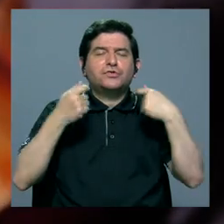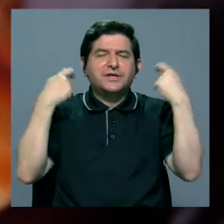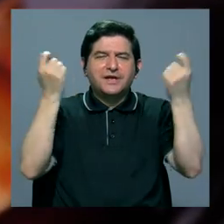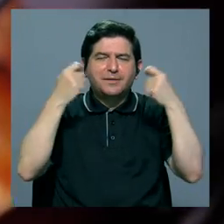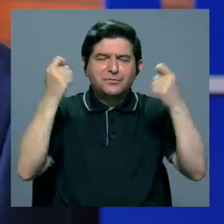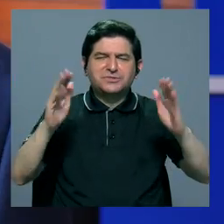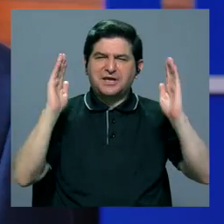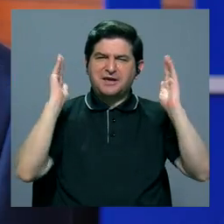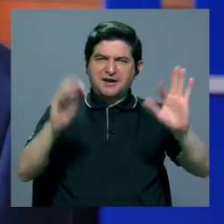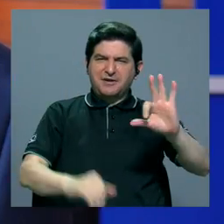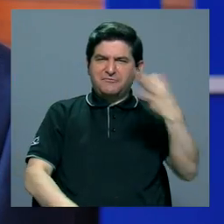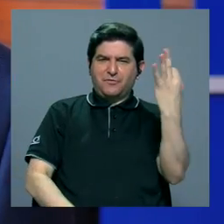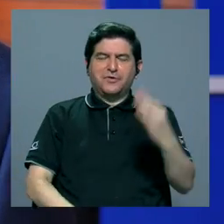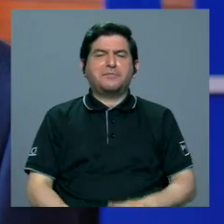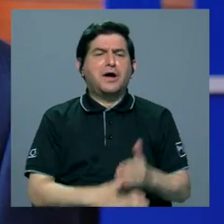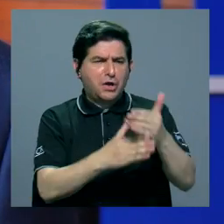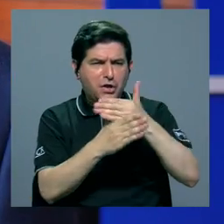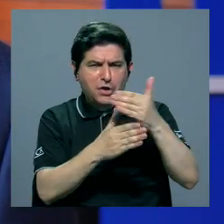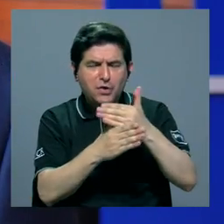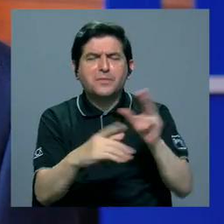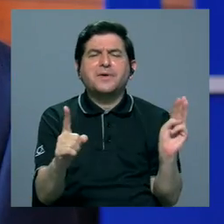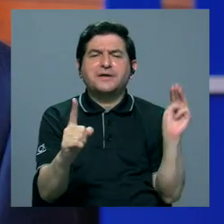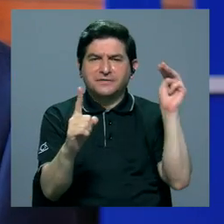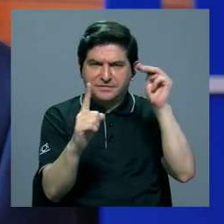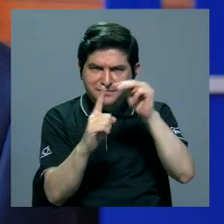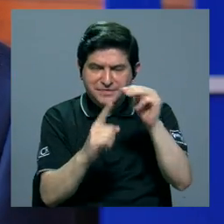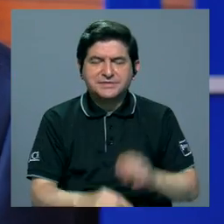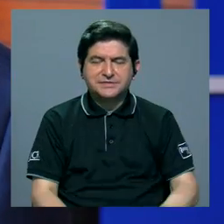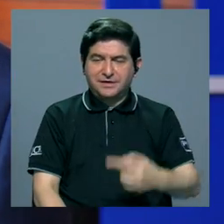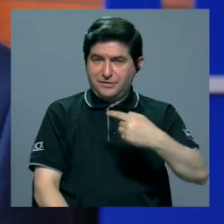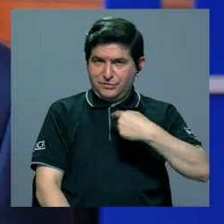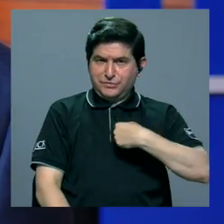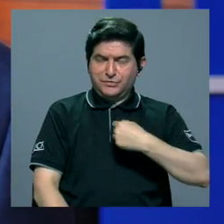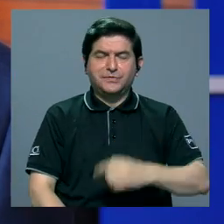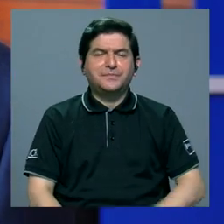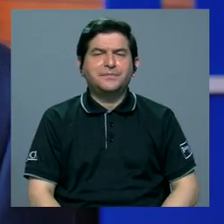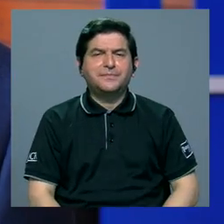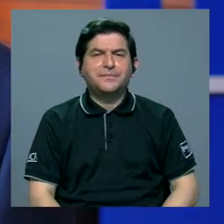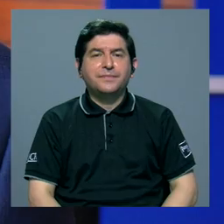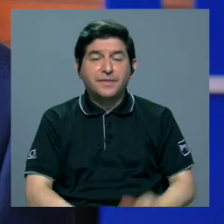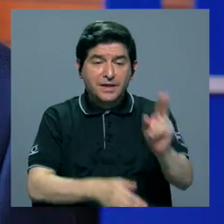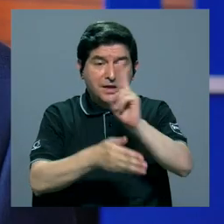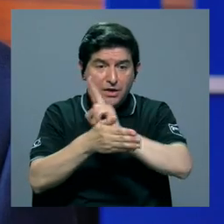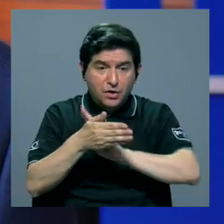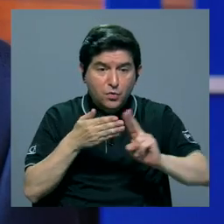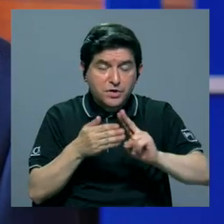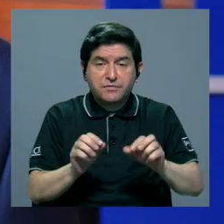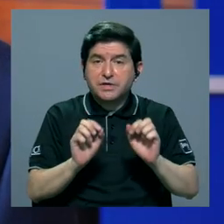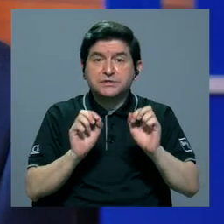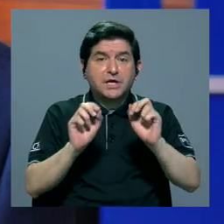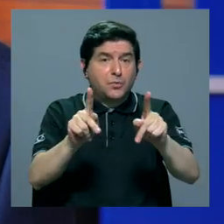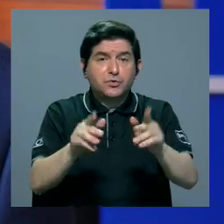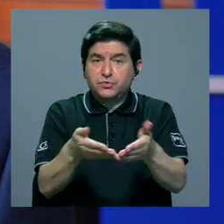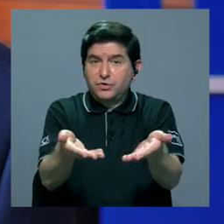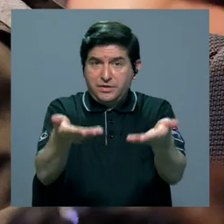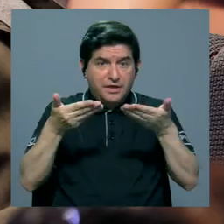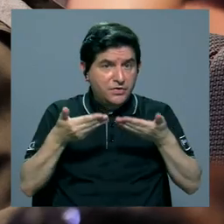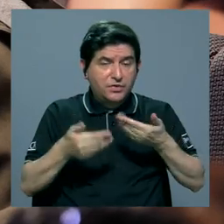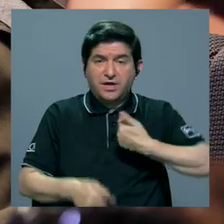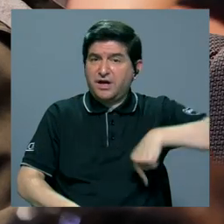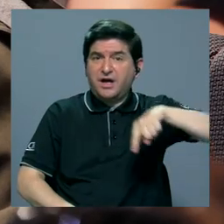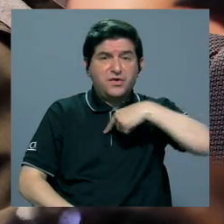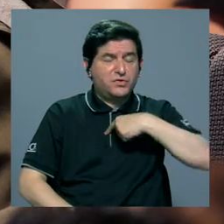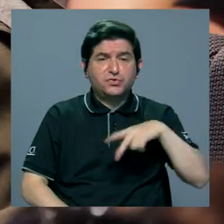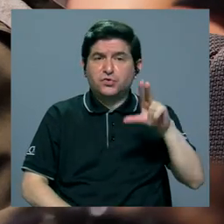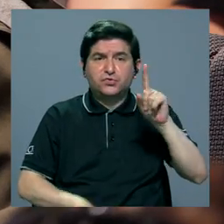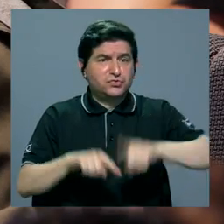Y bueno, quisiéramos celebrarlo a lo grande y además compartirles un mensaje de mi parte, que si la universidad no nos hubiera abierto las puertas,